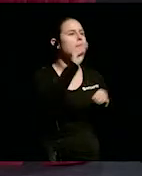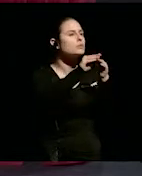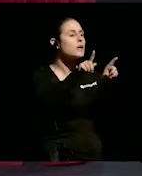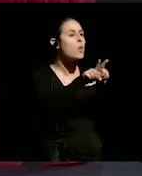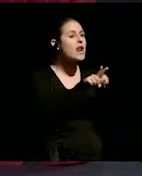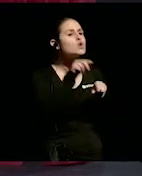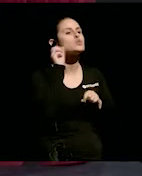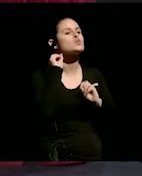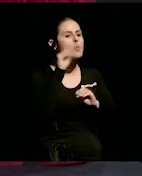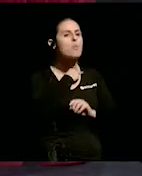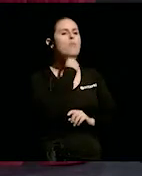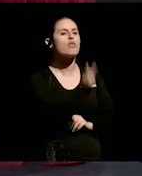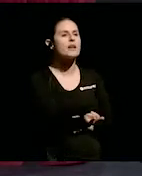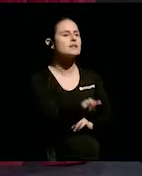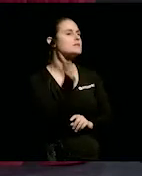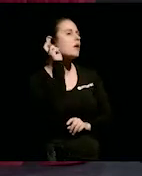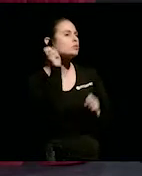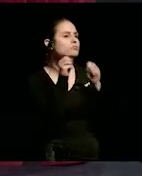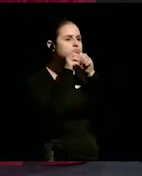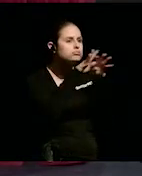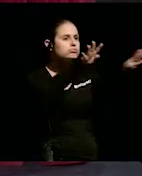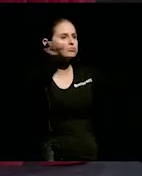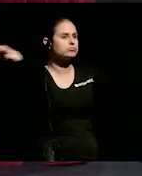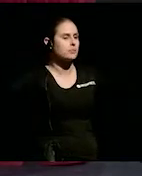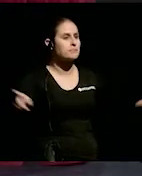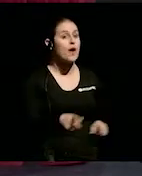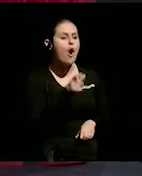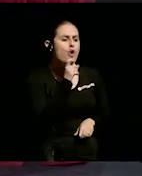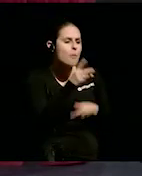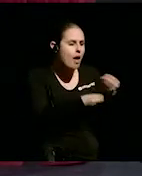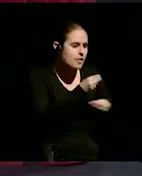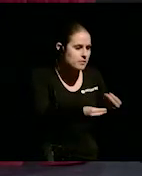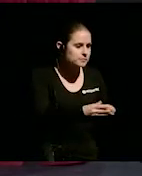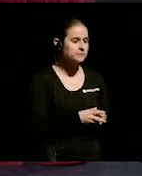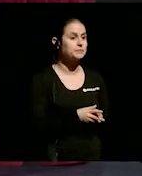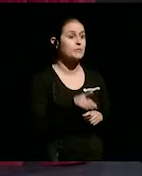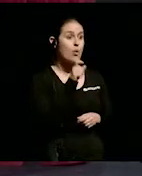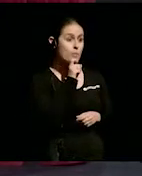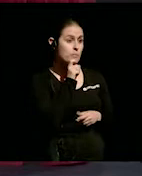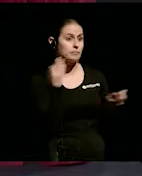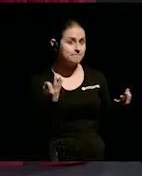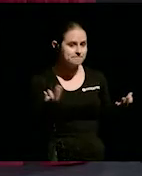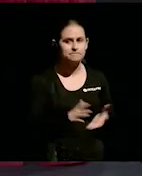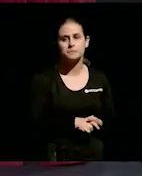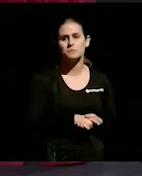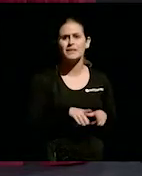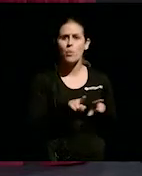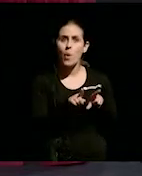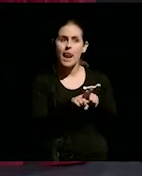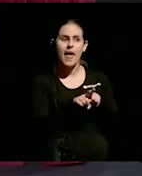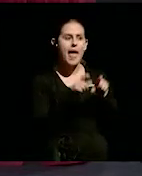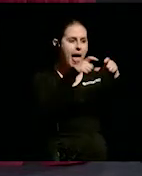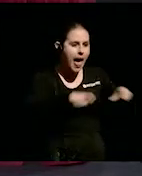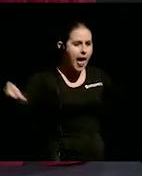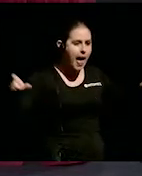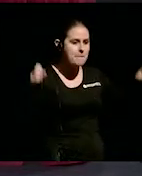resuenen, porque lo necesitamos. ¿Cómo lo hacemos? Pues lo hacemos a través de mostrar en espectáculos cuáles son sus